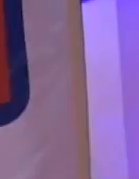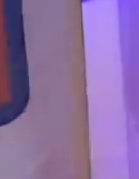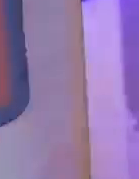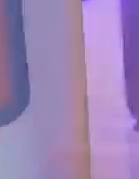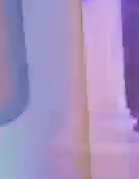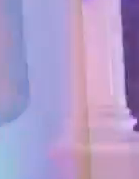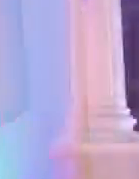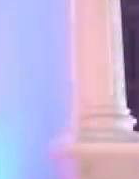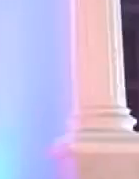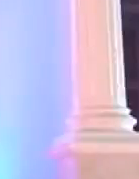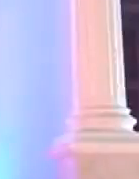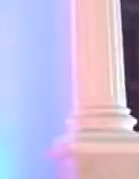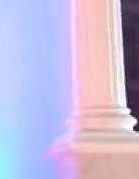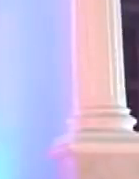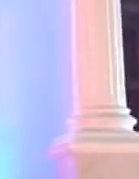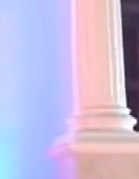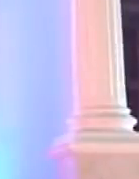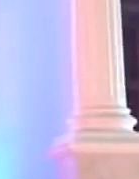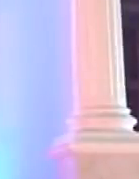información despedimos este contacto. Adelante.